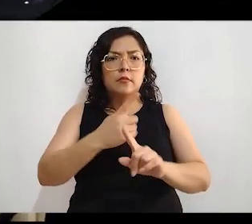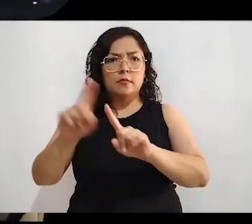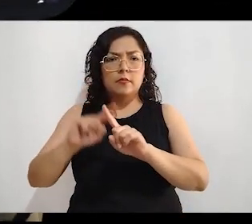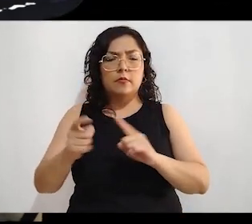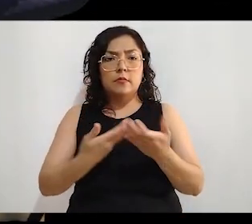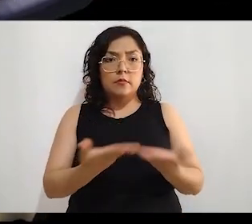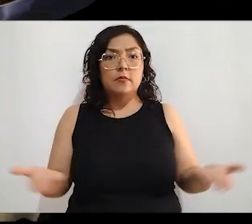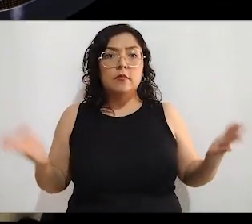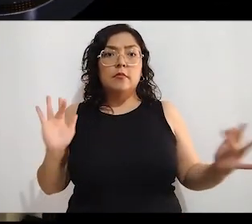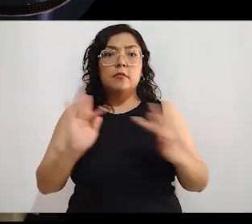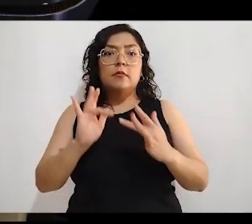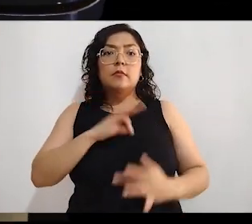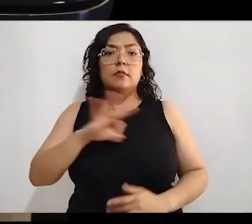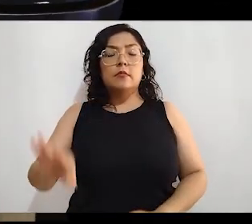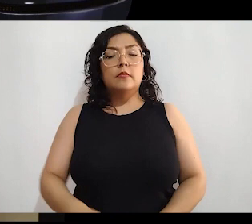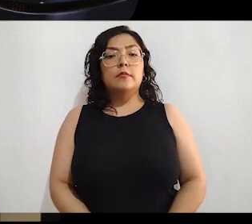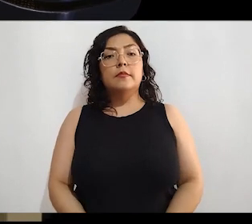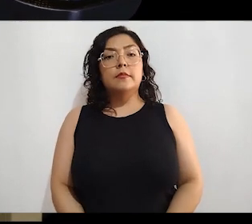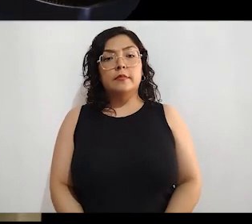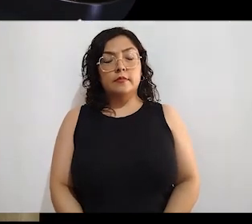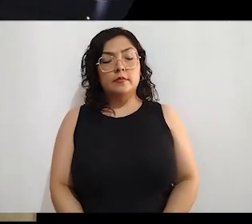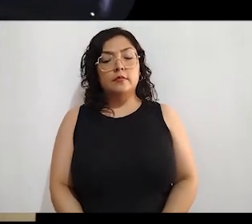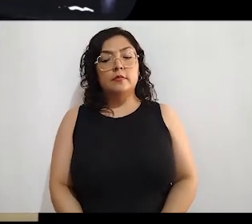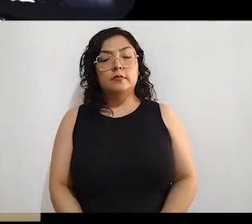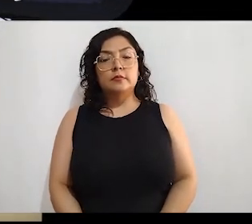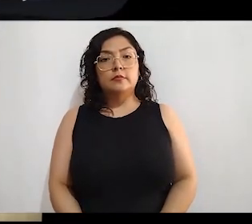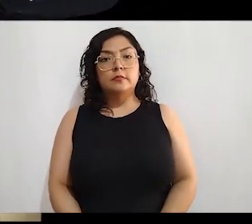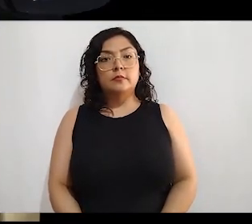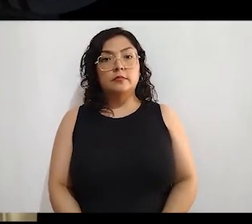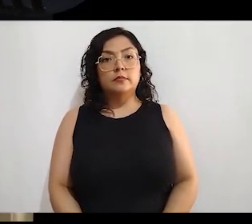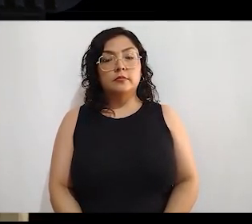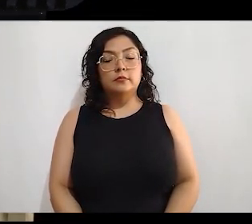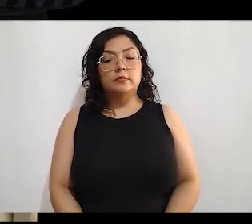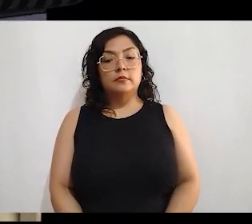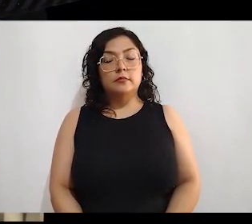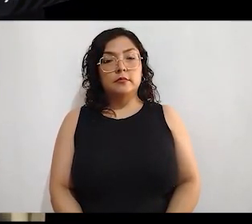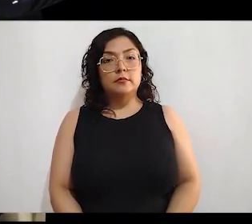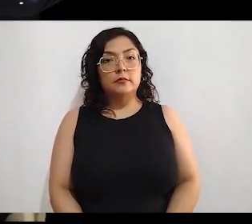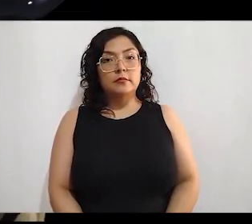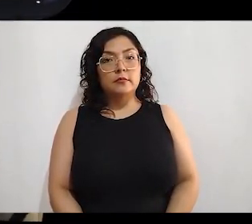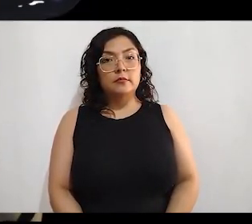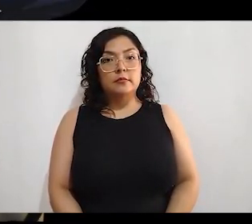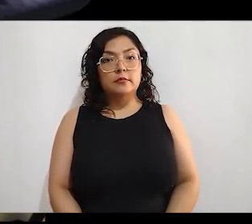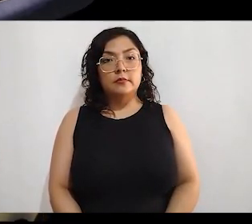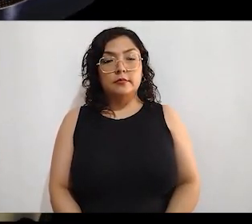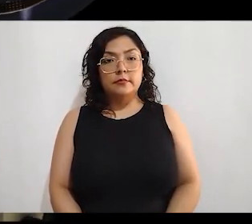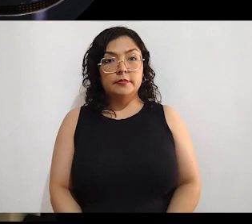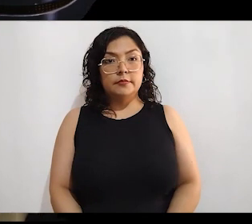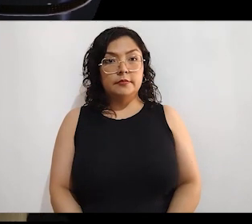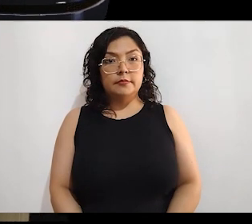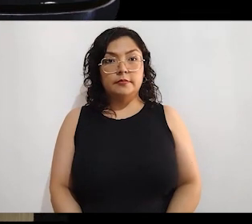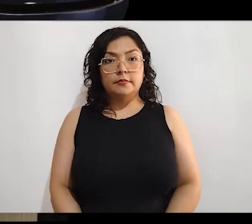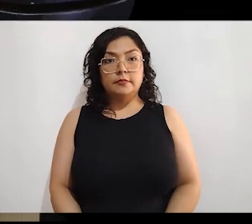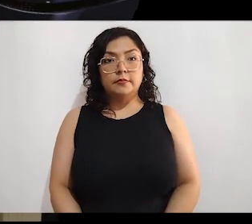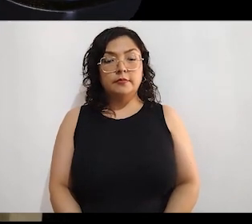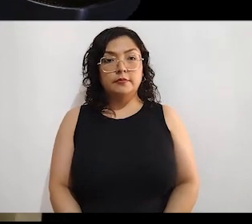redes sociales, en Facebook como laurna.programaradiofónicodelyec, en Instagram, programa-radiofónico